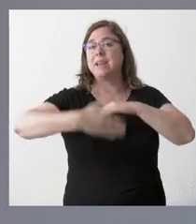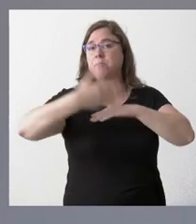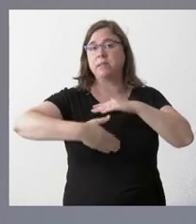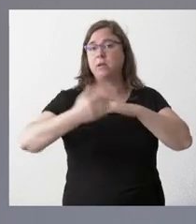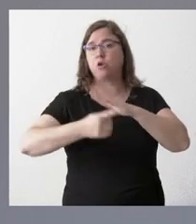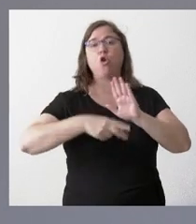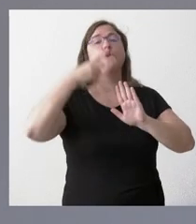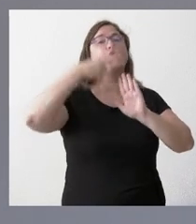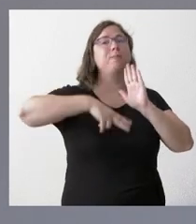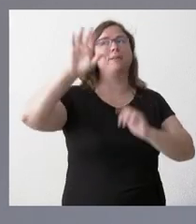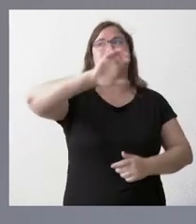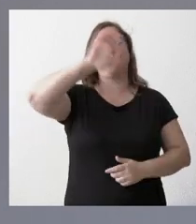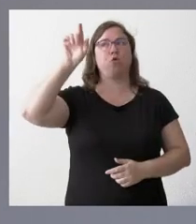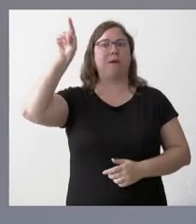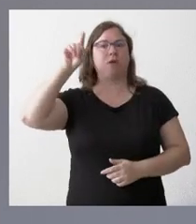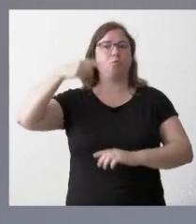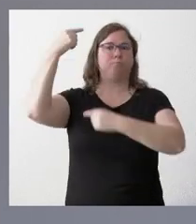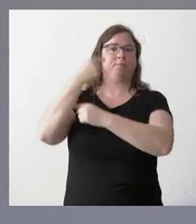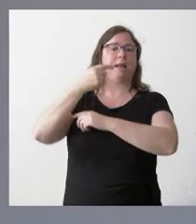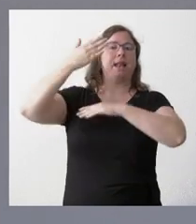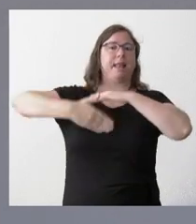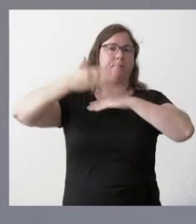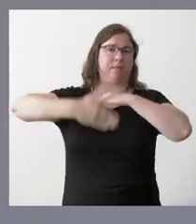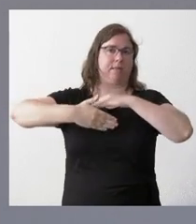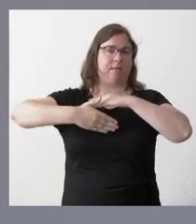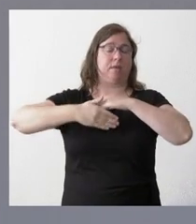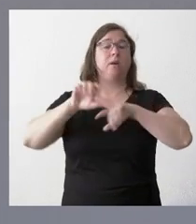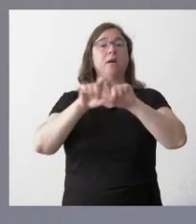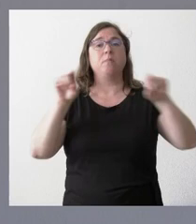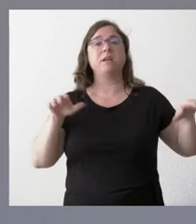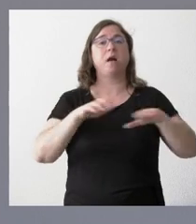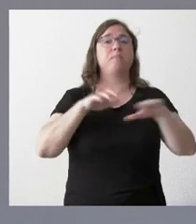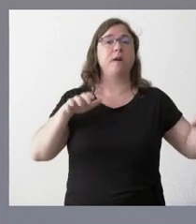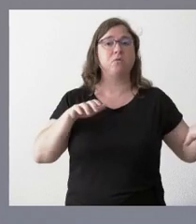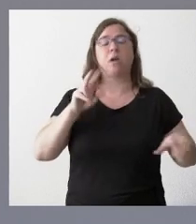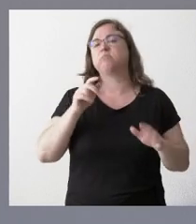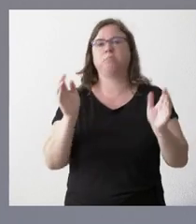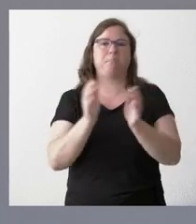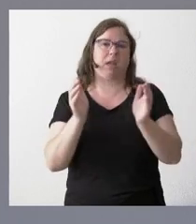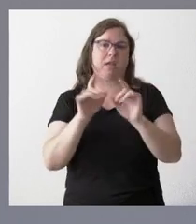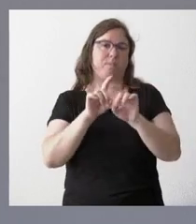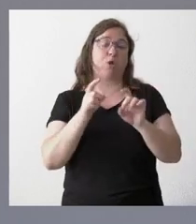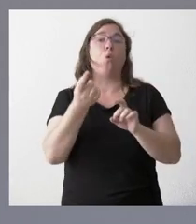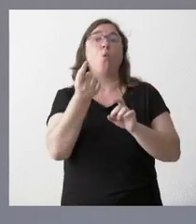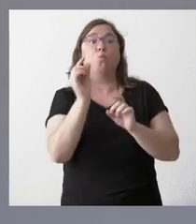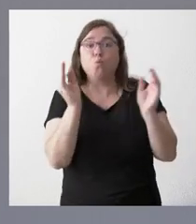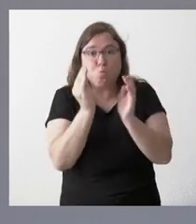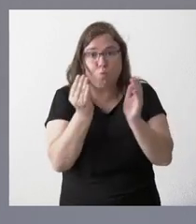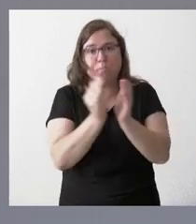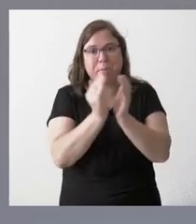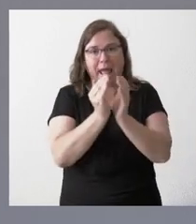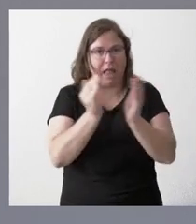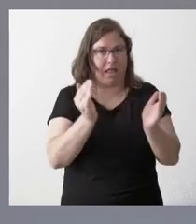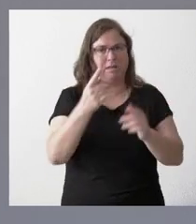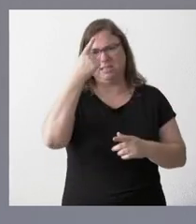por la normativa europea. La mayor parte de las empresas que están en ese territorio son empresas pequeñas o muy pequeñas. Ya saben ustedes que